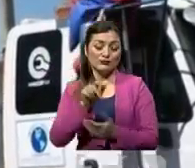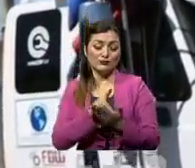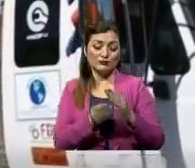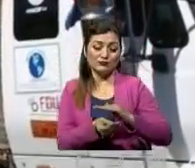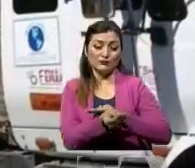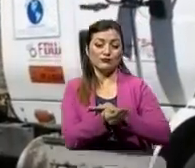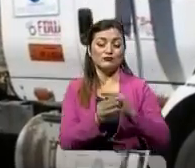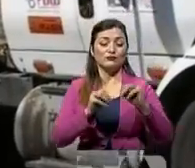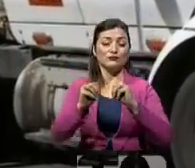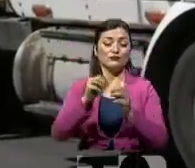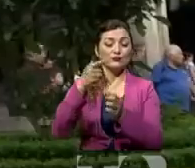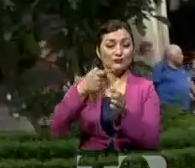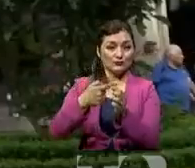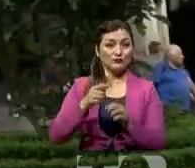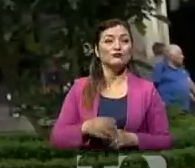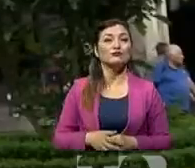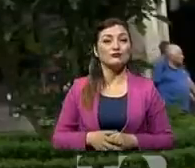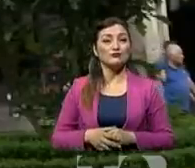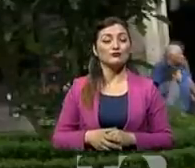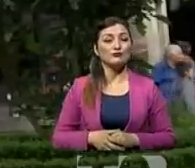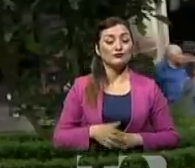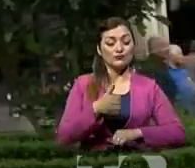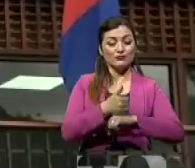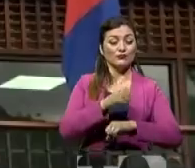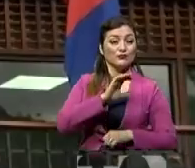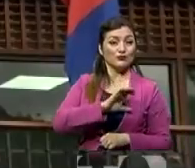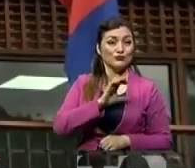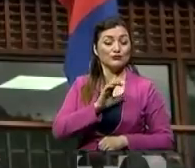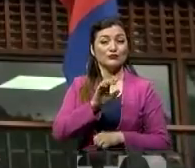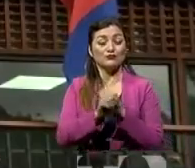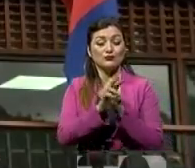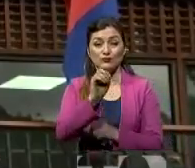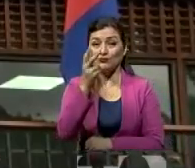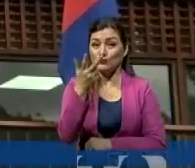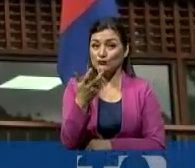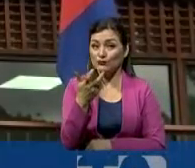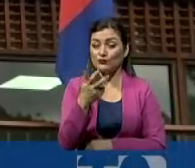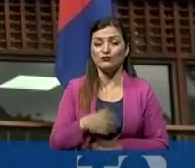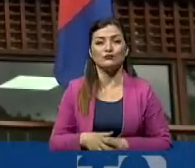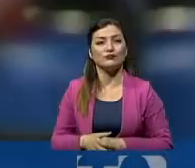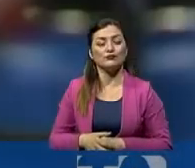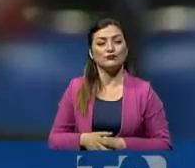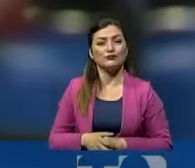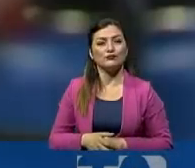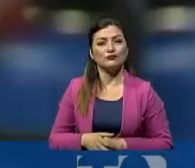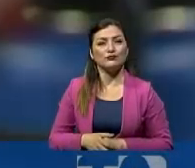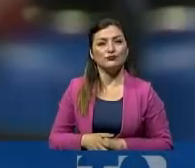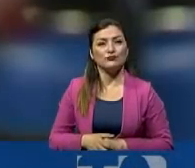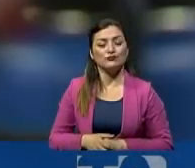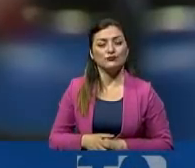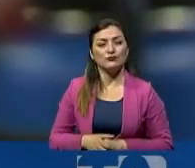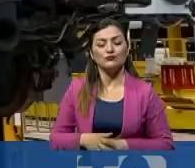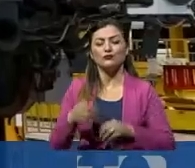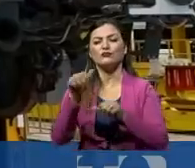en el metro de Quito. Y el eco en Ecuador salpica a las autoridades del municipio en 2013. Según la nota periodística, el consorcio contratado para